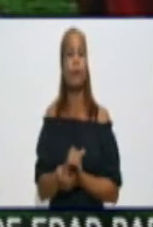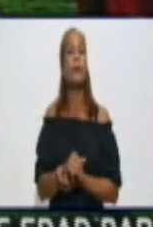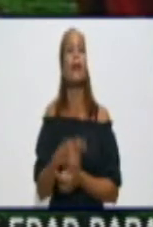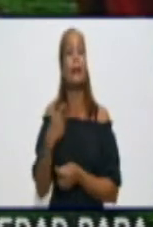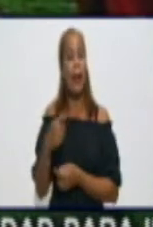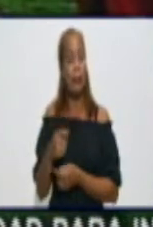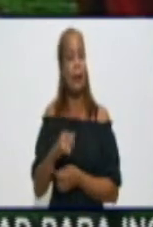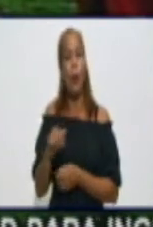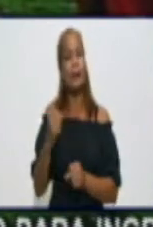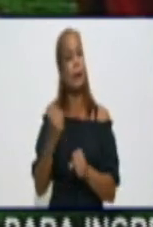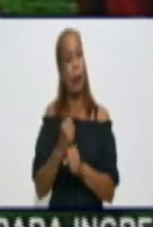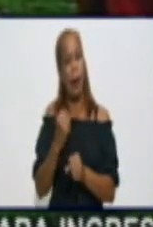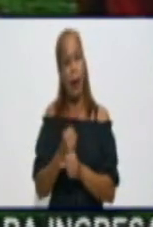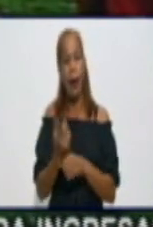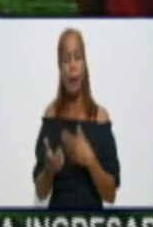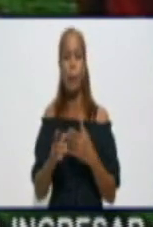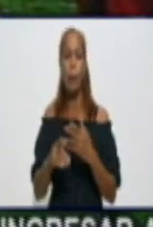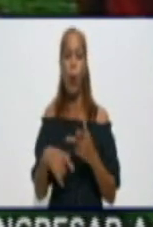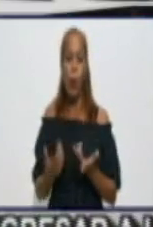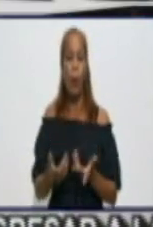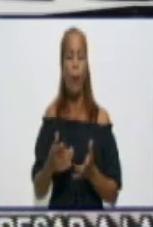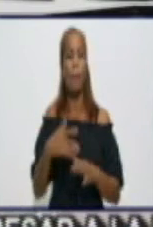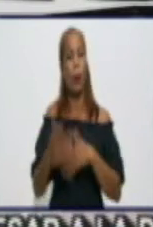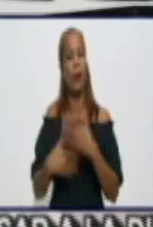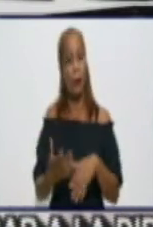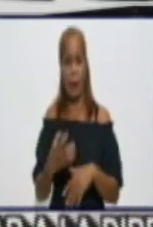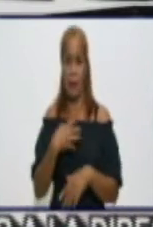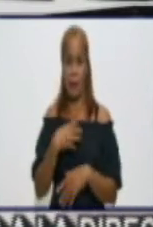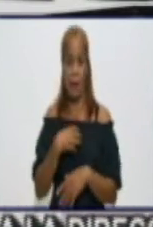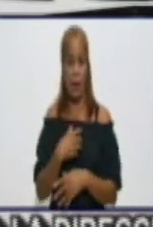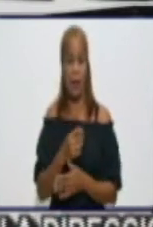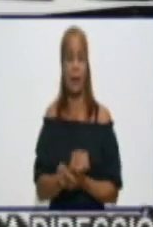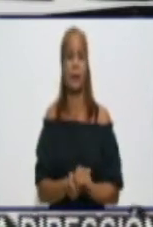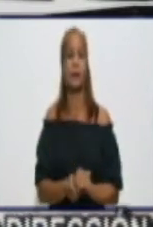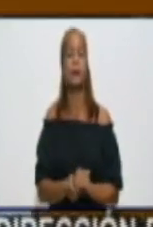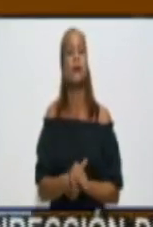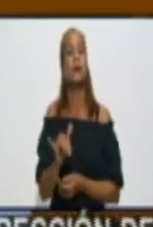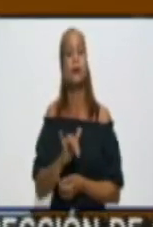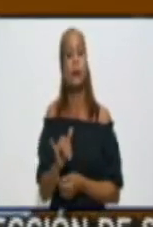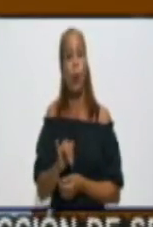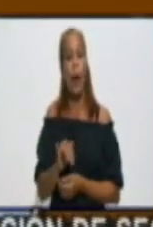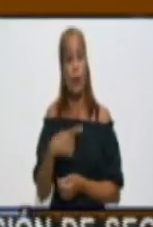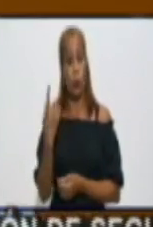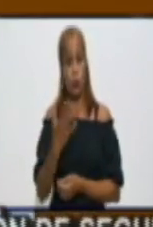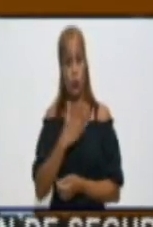van apareciendo sobre la marcha, ¿verdad, René? Correcto. Nosotros partiendo